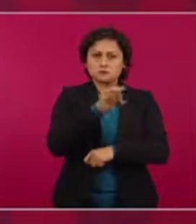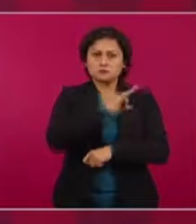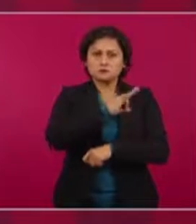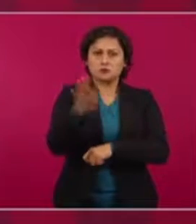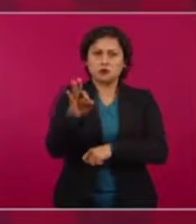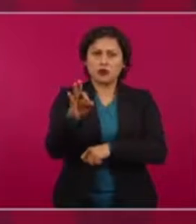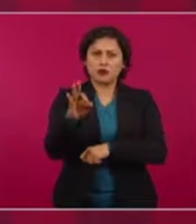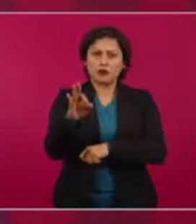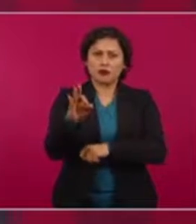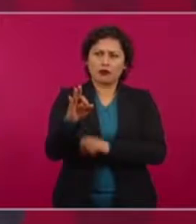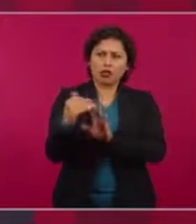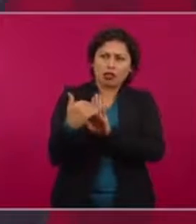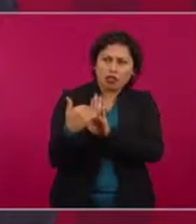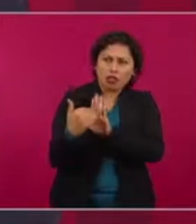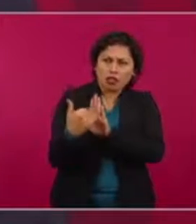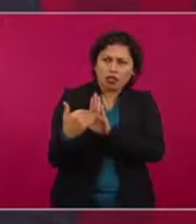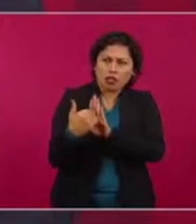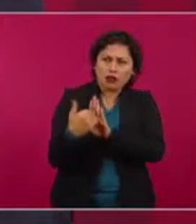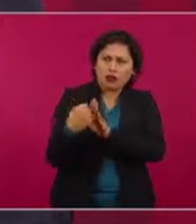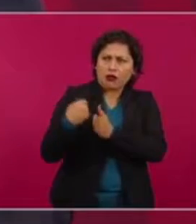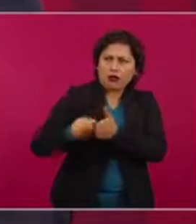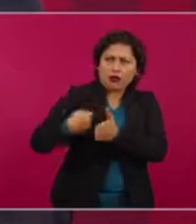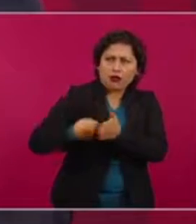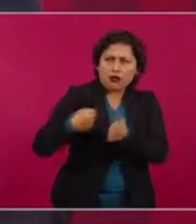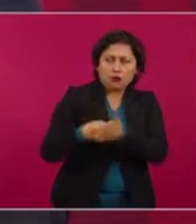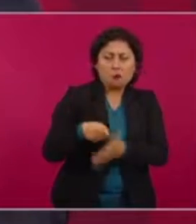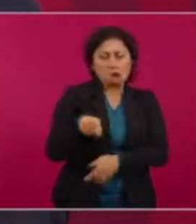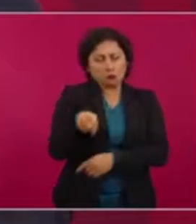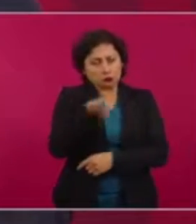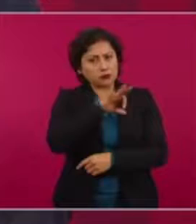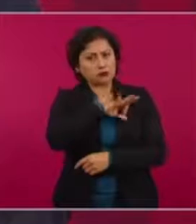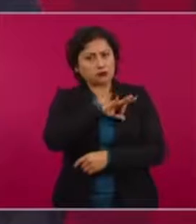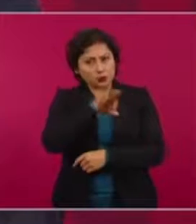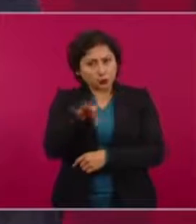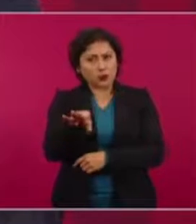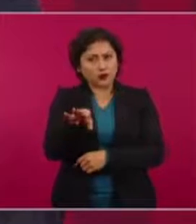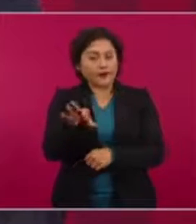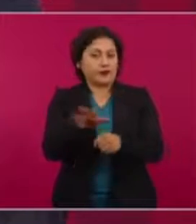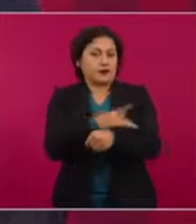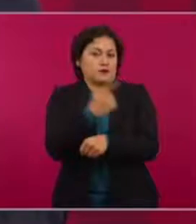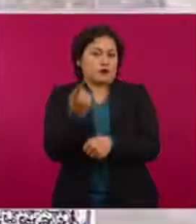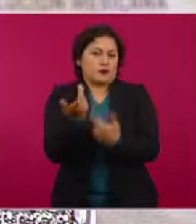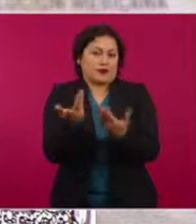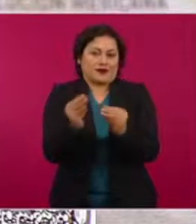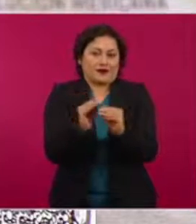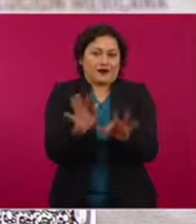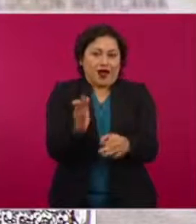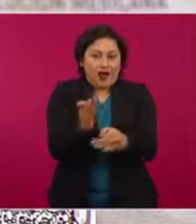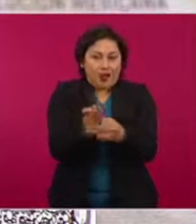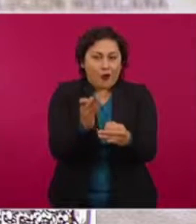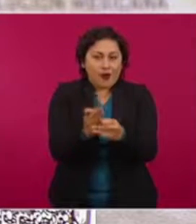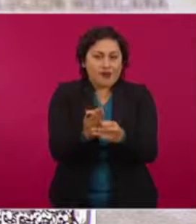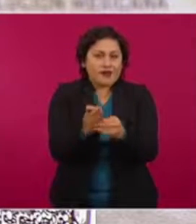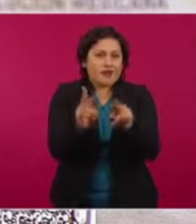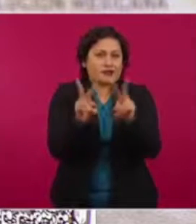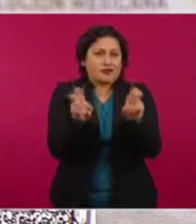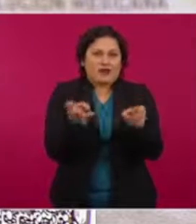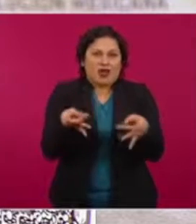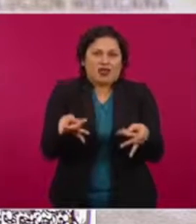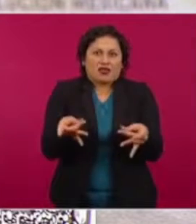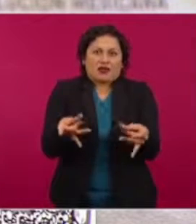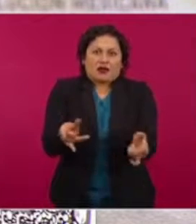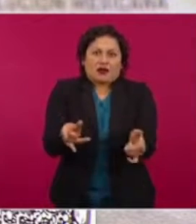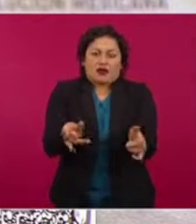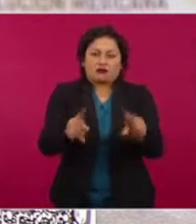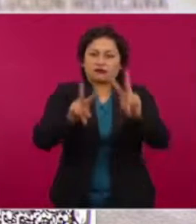presionar en un momento en que se está debatiendo lo de la reforma eléctrica,